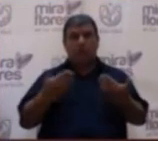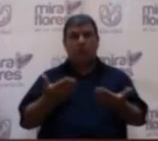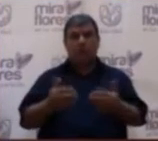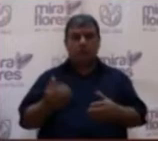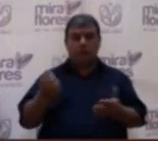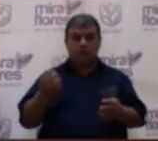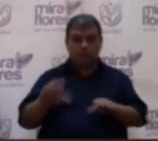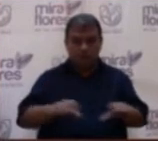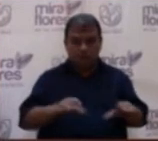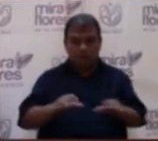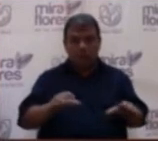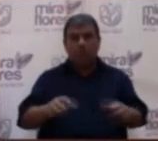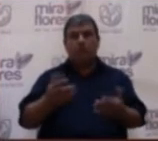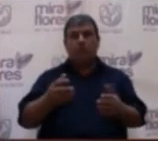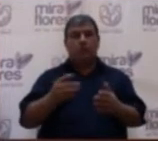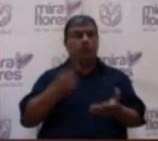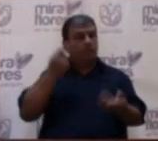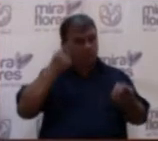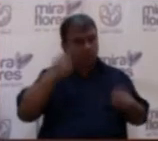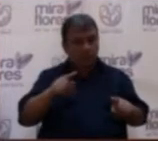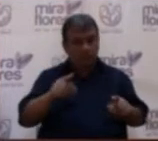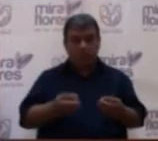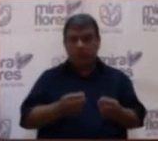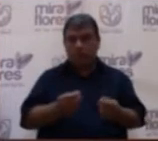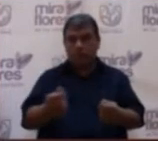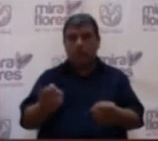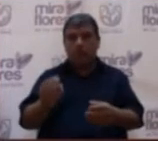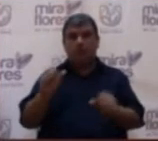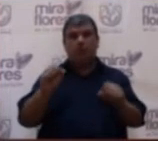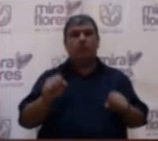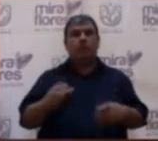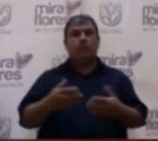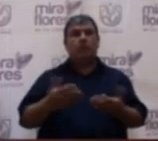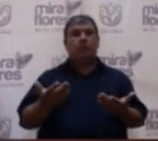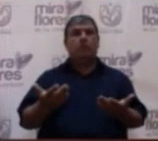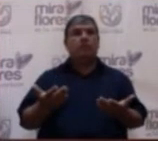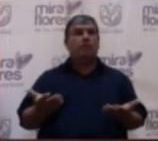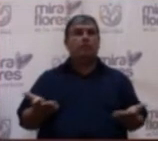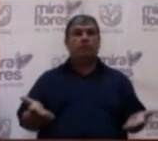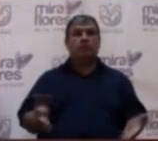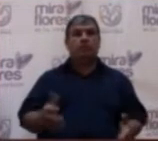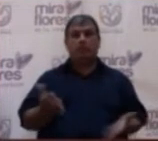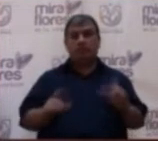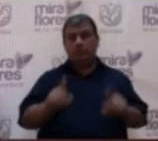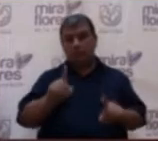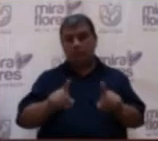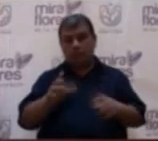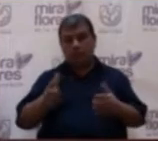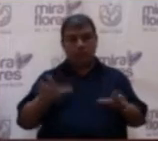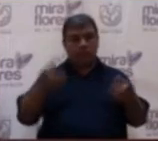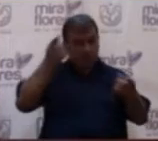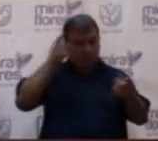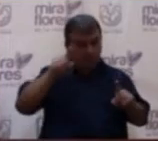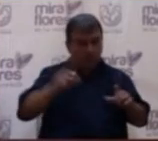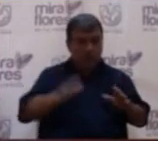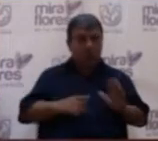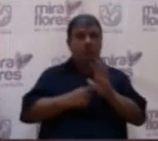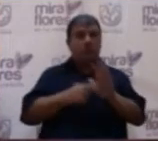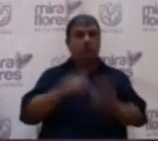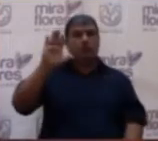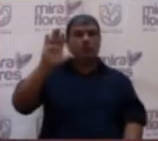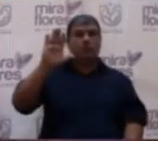ejecutar esta este acuerdo de la manera más rápida posible y en forma automática aquellos que estén a favor sean especial nacional de